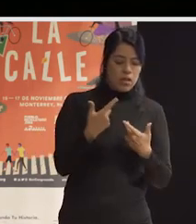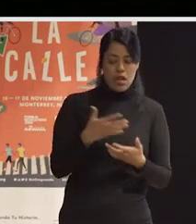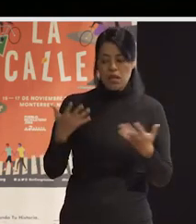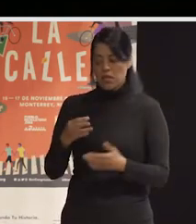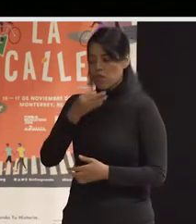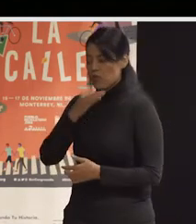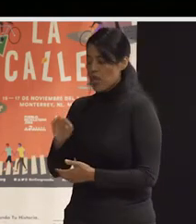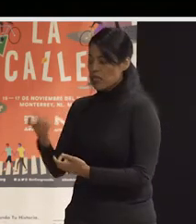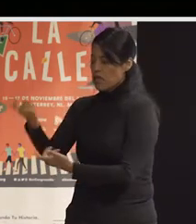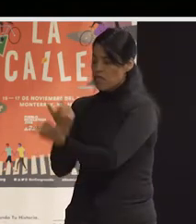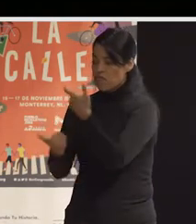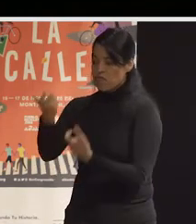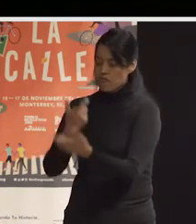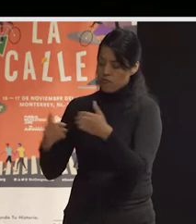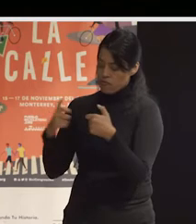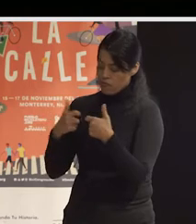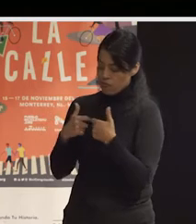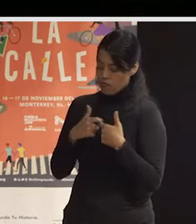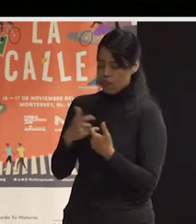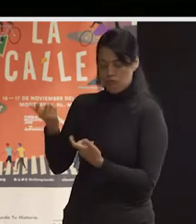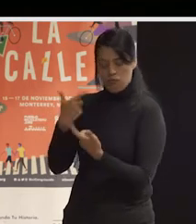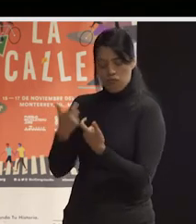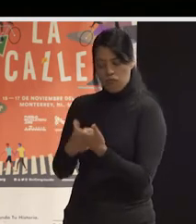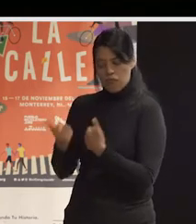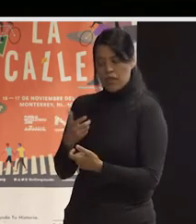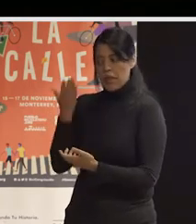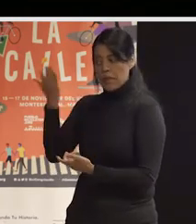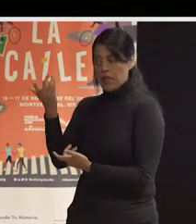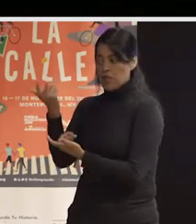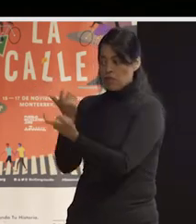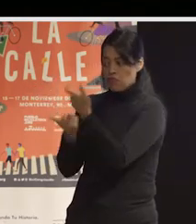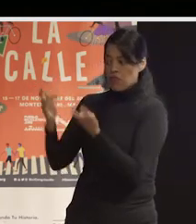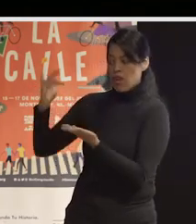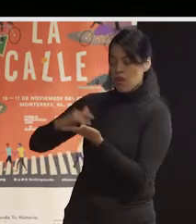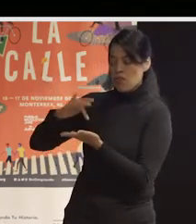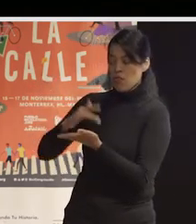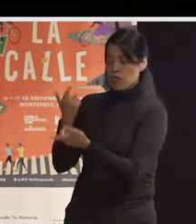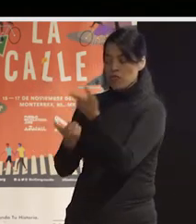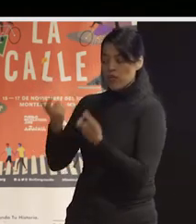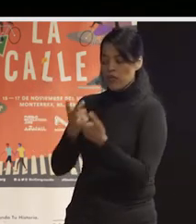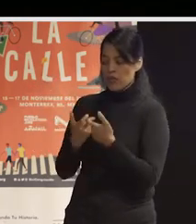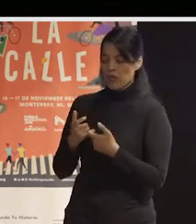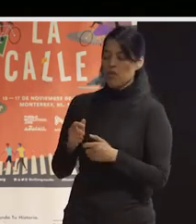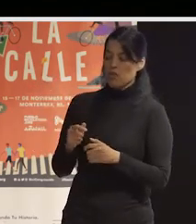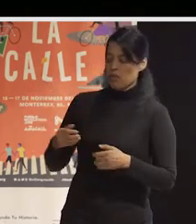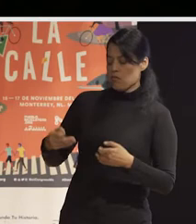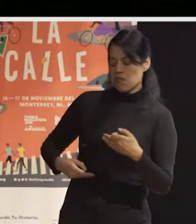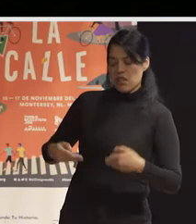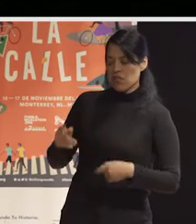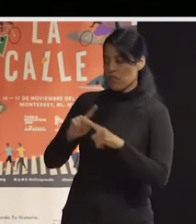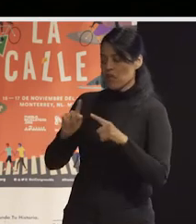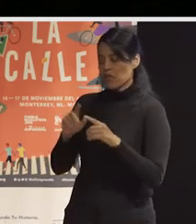recaudamos fondos un poco de a nuestra manera pedimos donaciones y hacemos pequeños eventos para recaudar